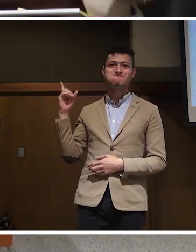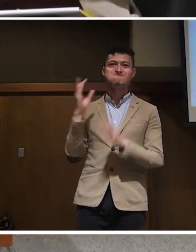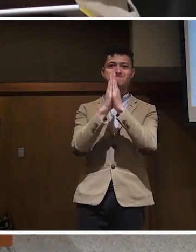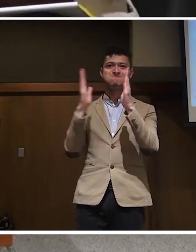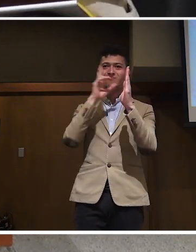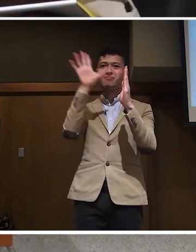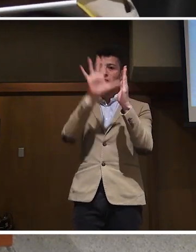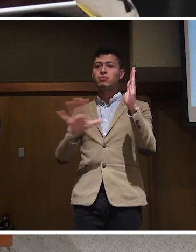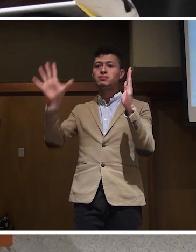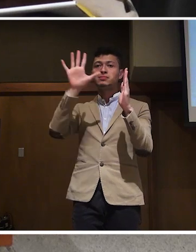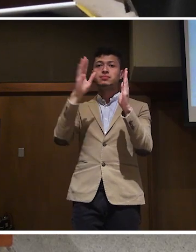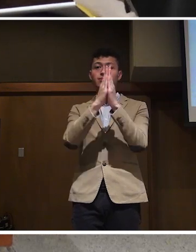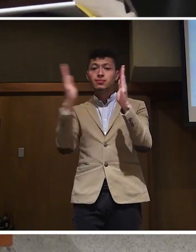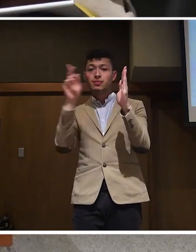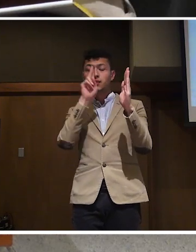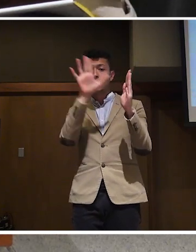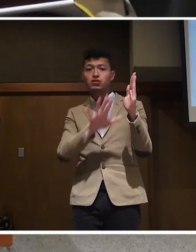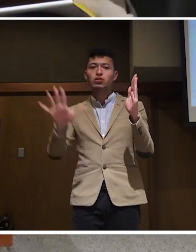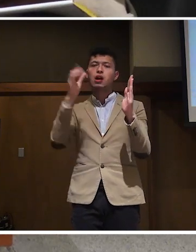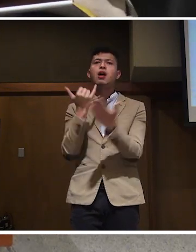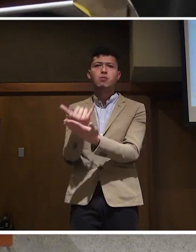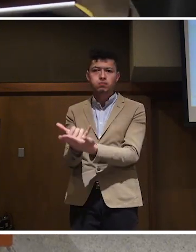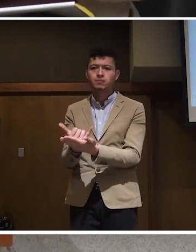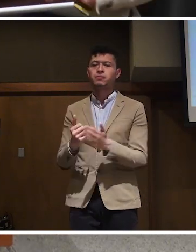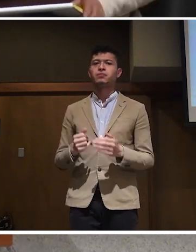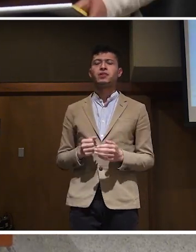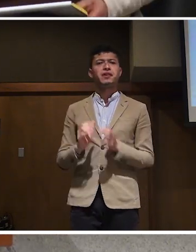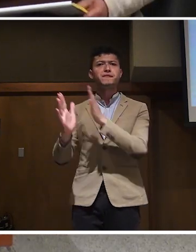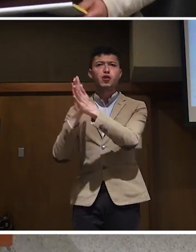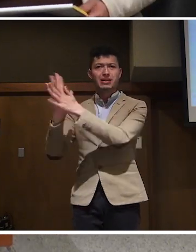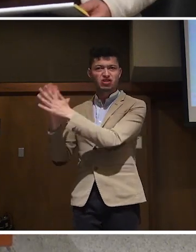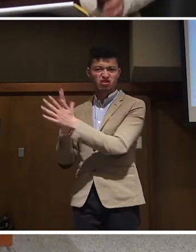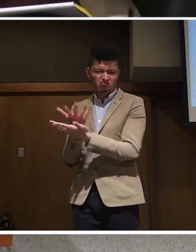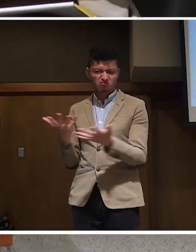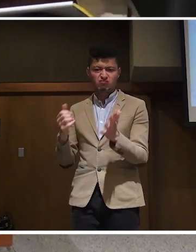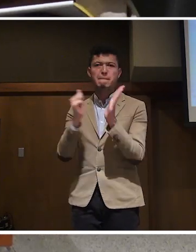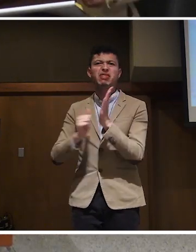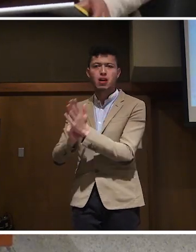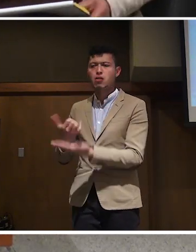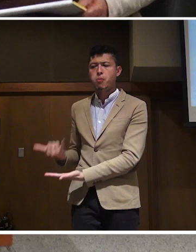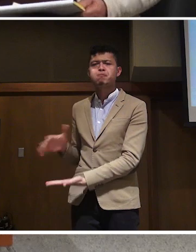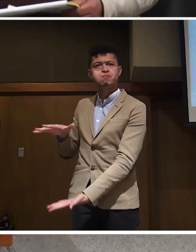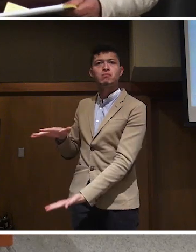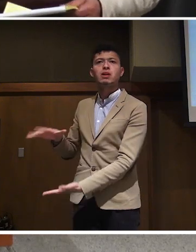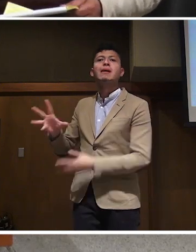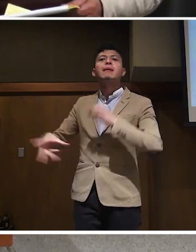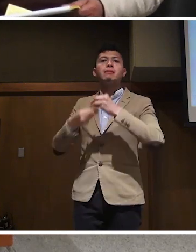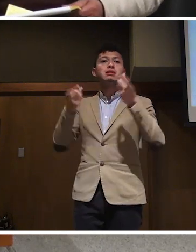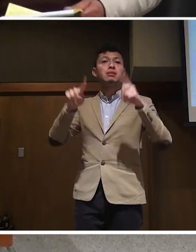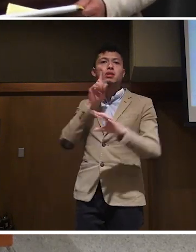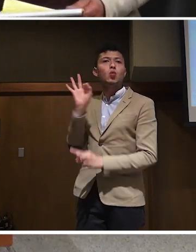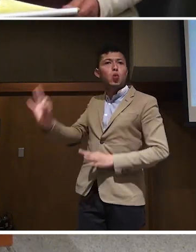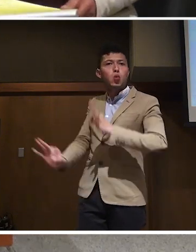que pues aparte de materiales de información para muy distintas ramas del saber, se ocupa de la preservación